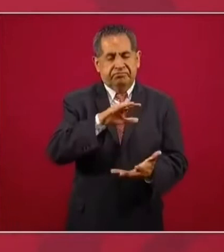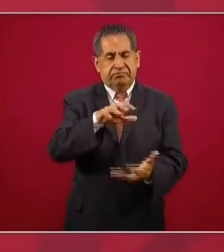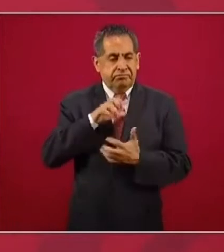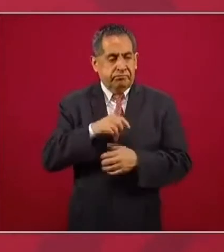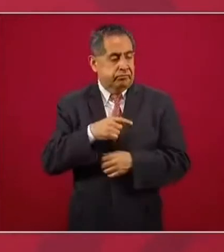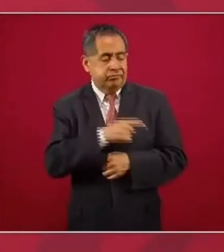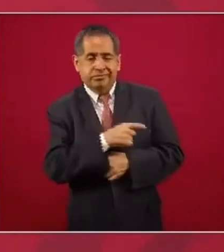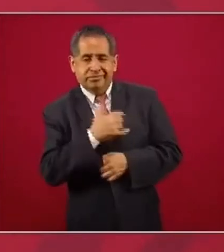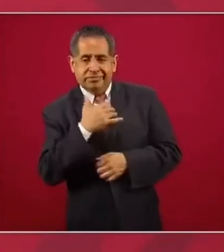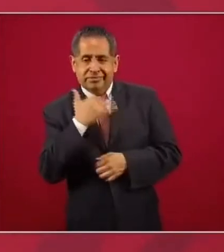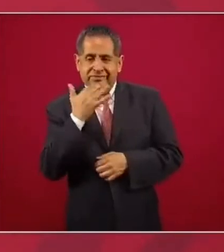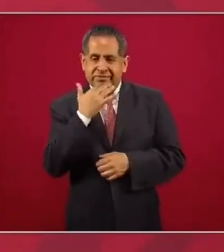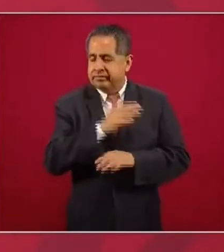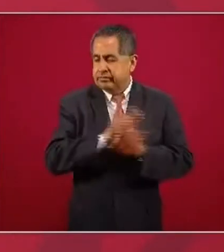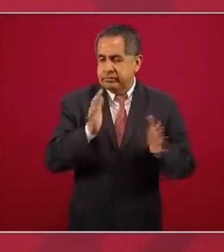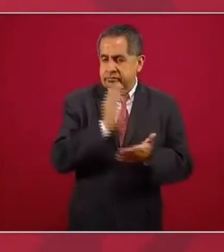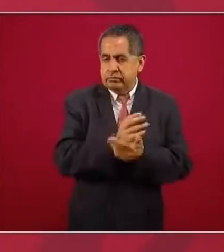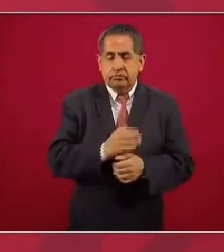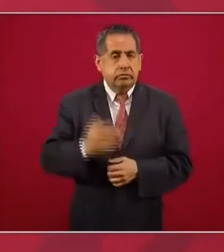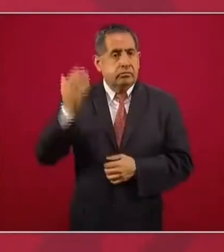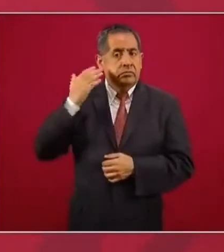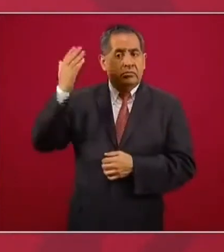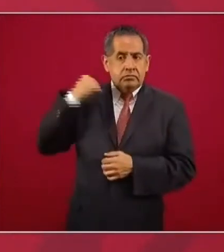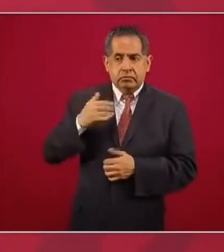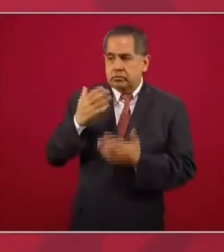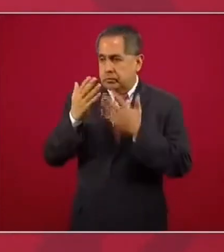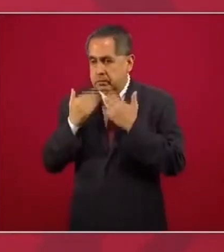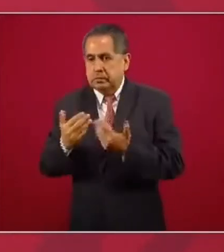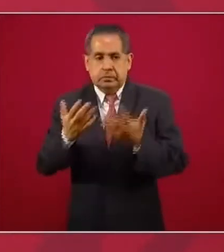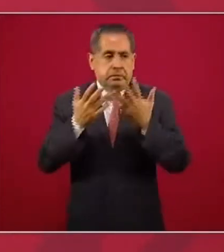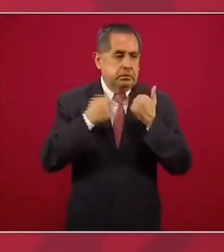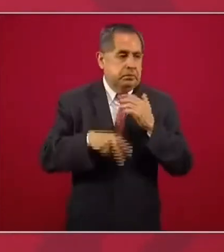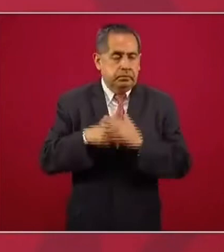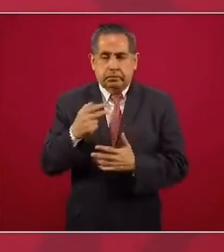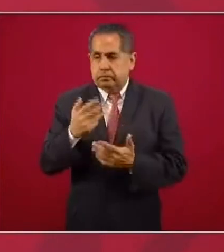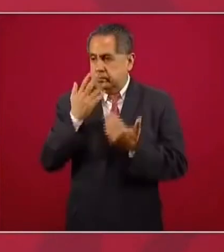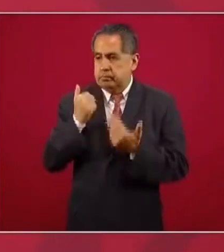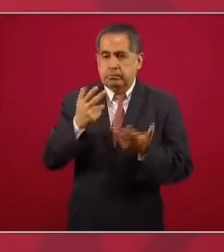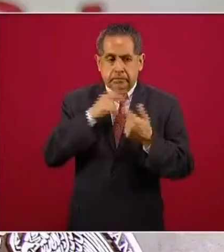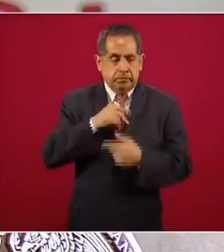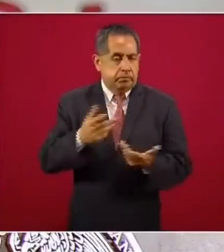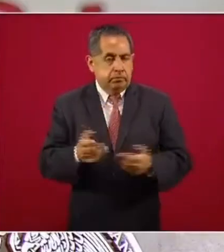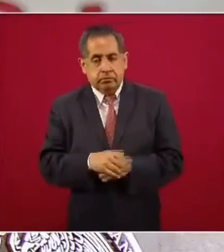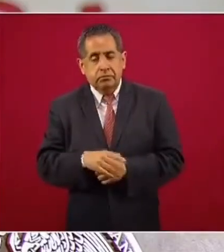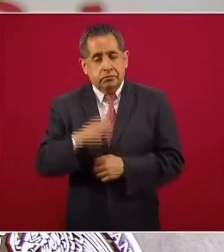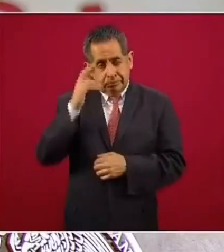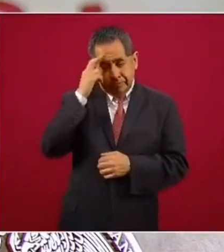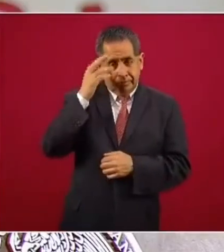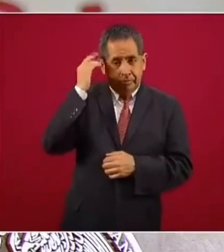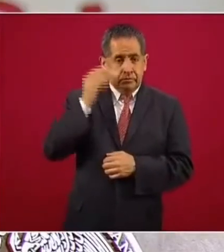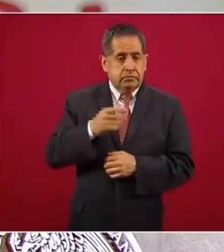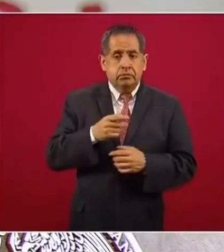porque siempre han faltado los medicamentos. Se ha llegado al extremo